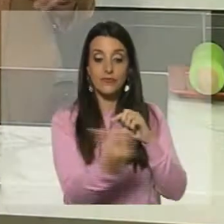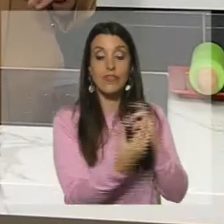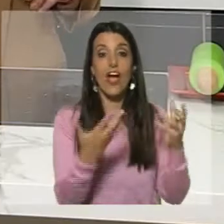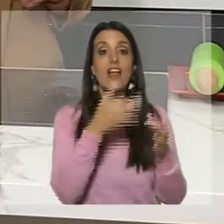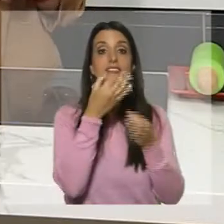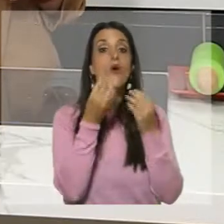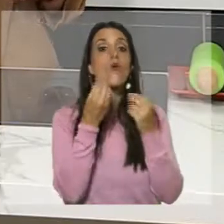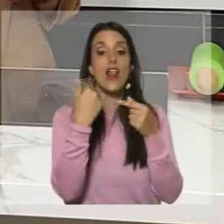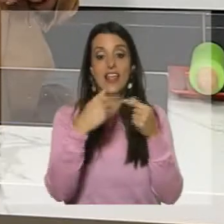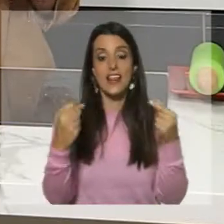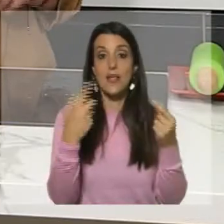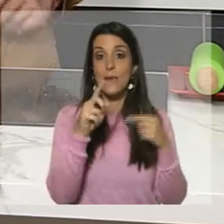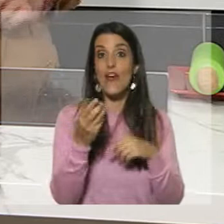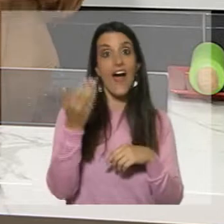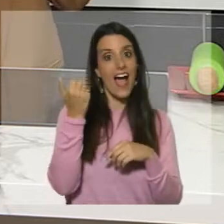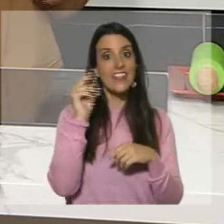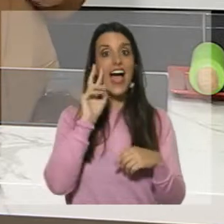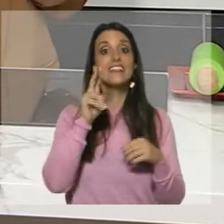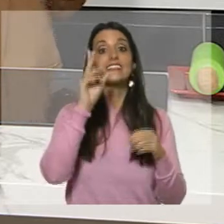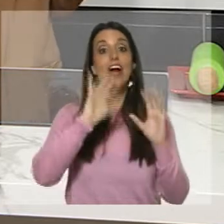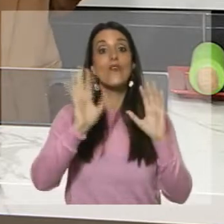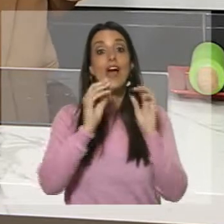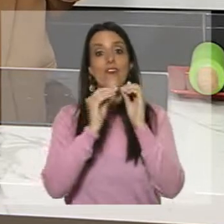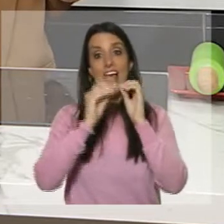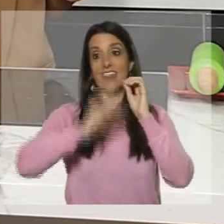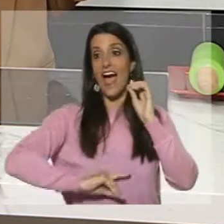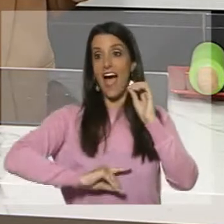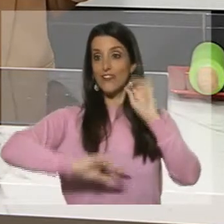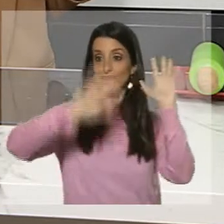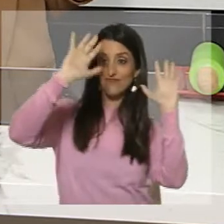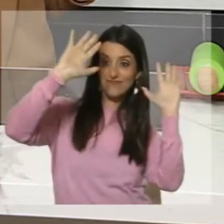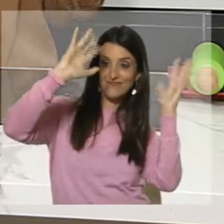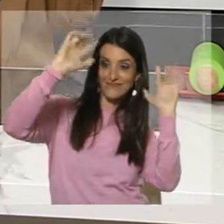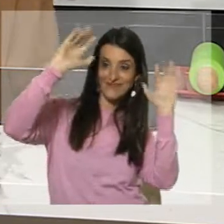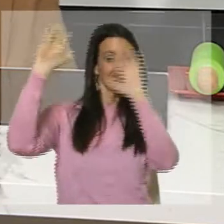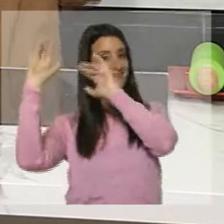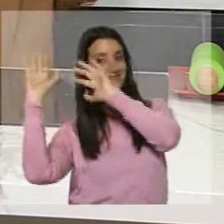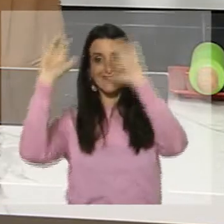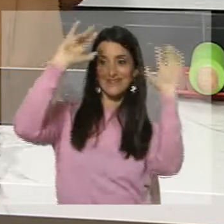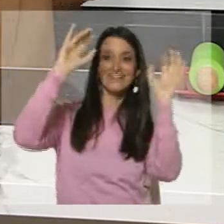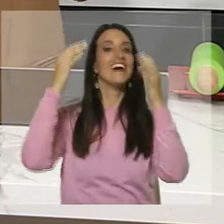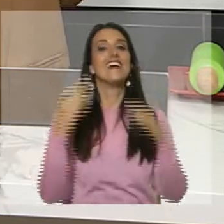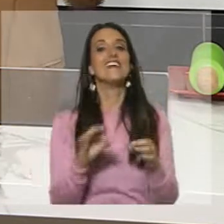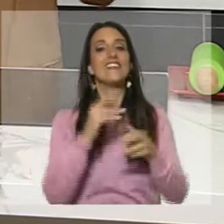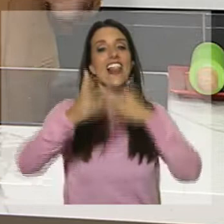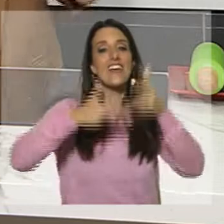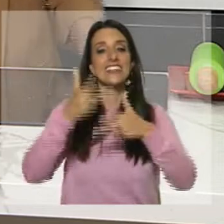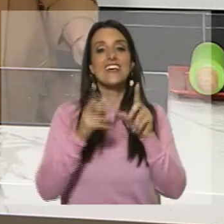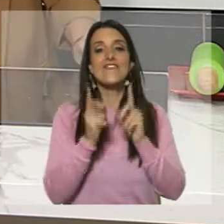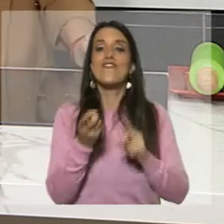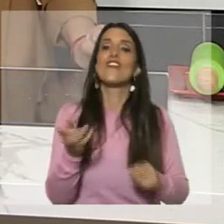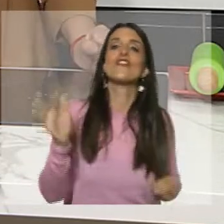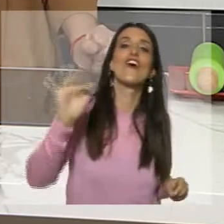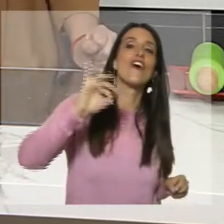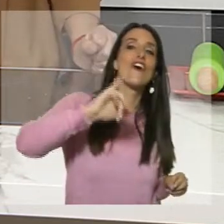decir cuáles son los ingredientes. Pero antes, vamos a saludar a nuestra compañera Dai, que aquí está Dai, les acompaña. Haciéndonos con la lengua de señas como todos